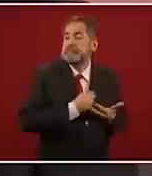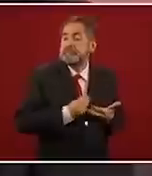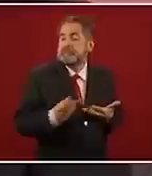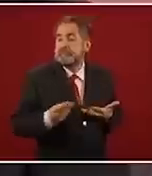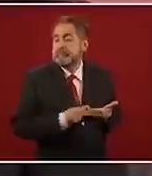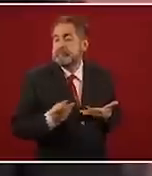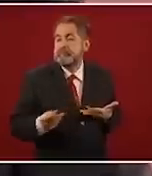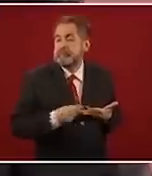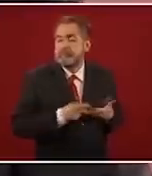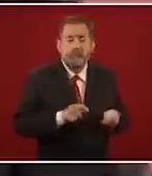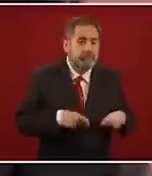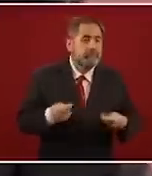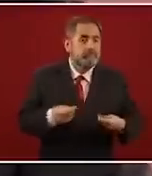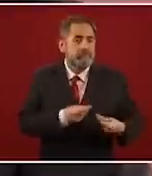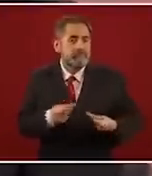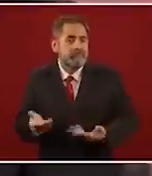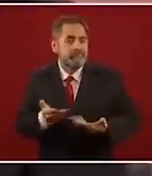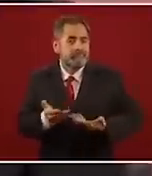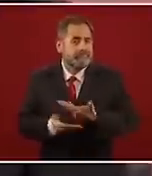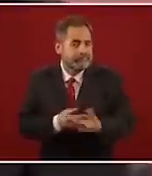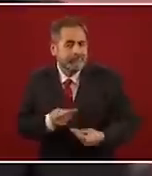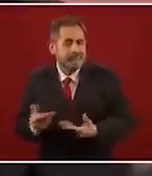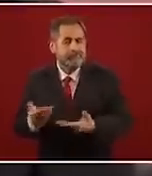prestar estos servicios en